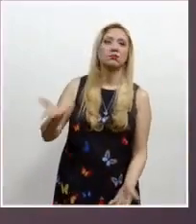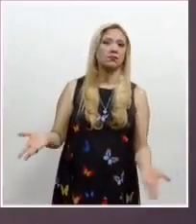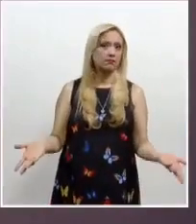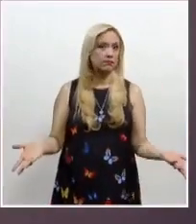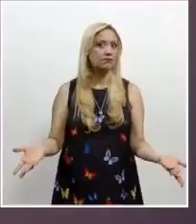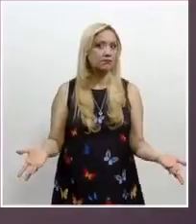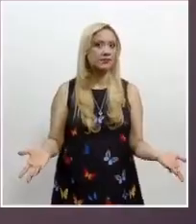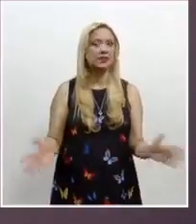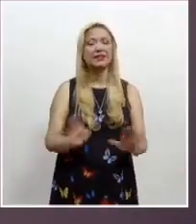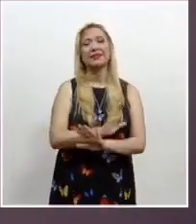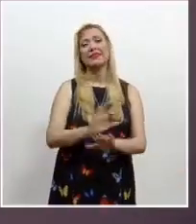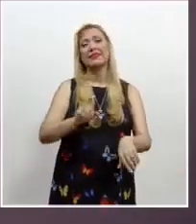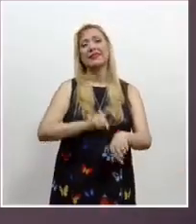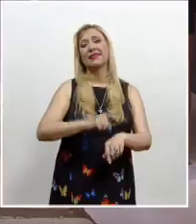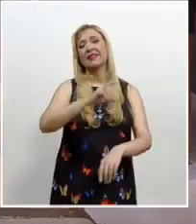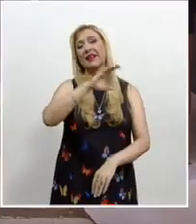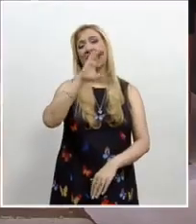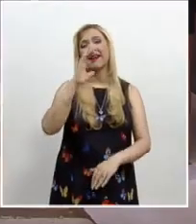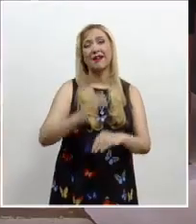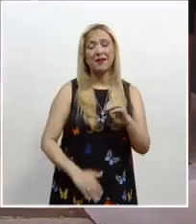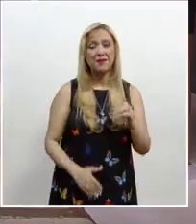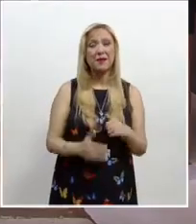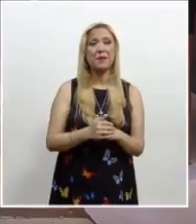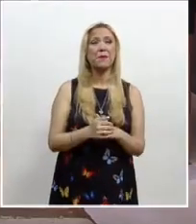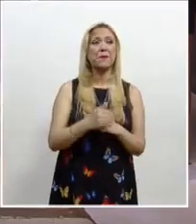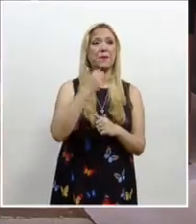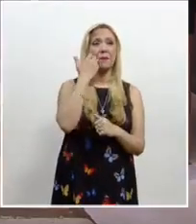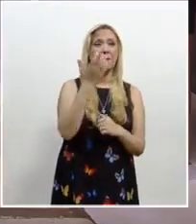fácil. Se nos está terminando el tiempo, pero me gustaría que